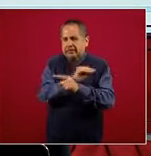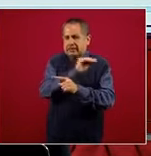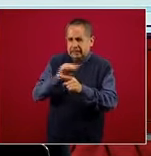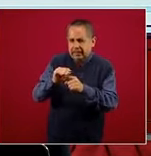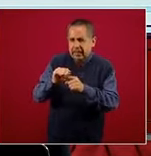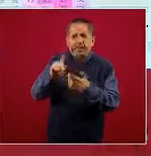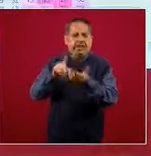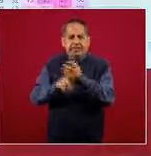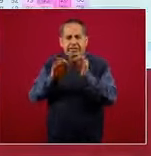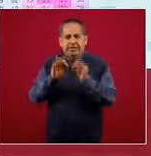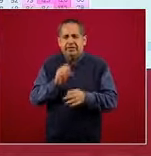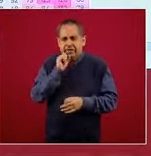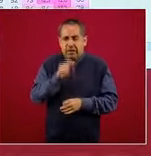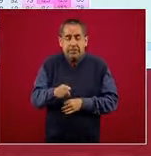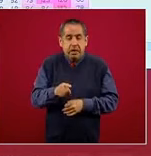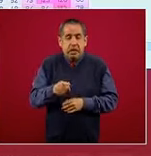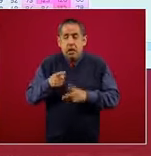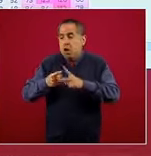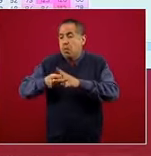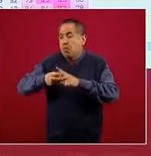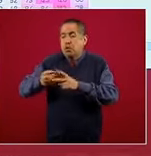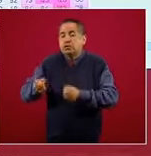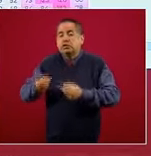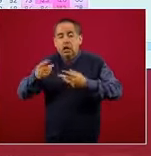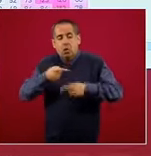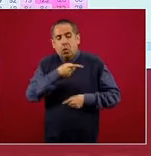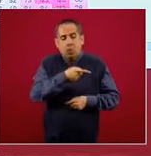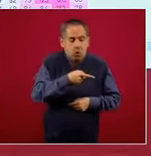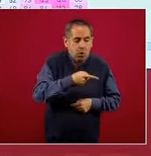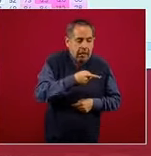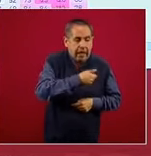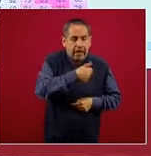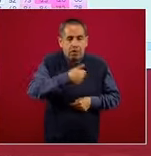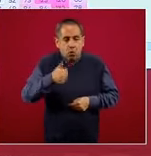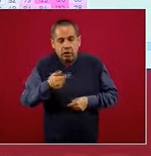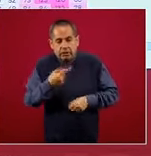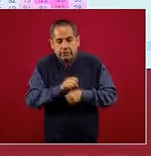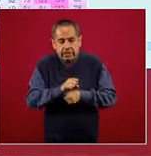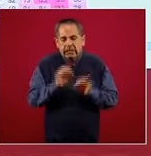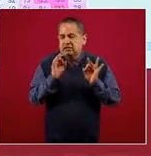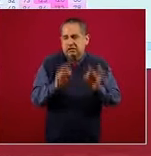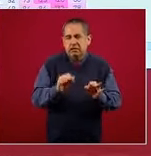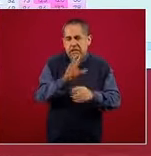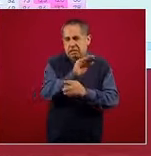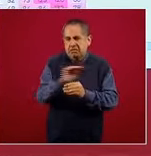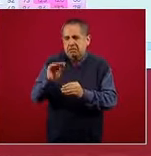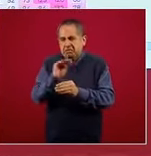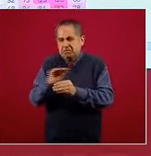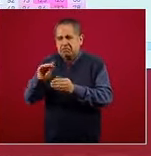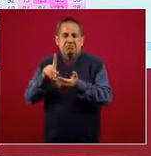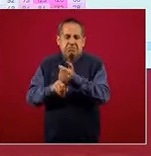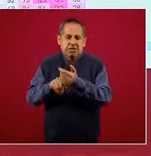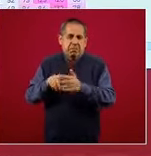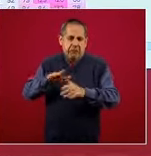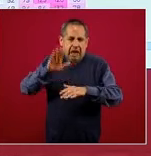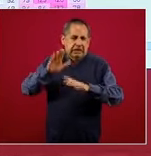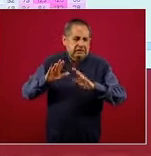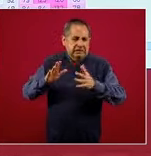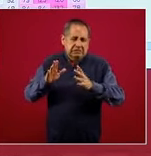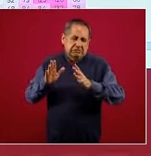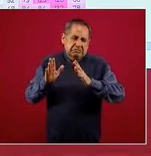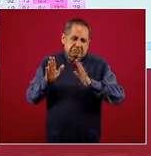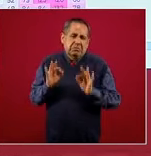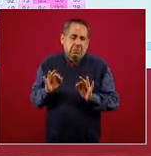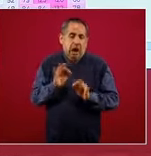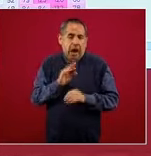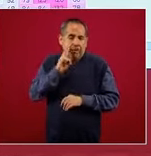sospechosos confirmados por porcentaje de positividad para cada una de las semanas. Entonces así nos estamos acercando lo